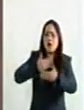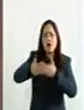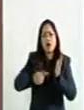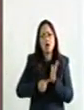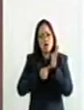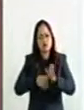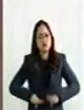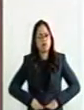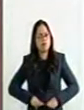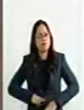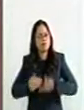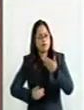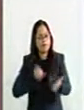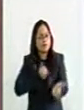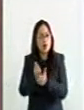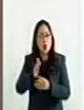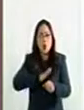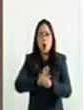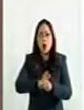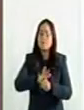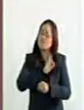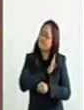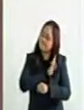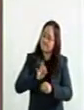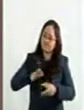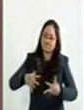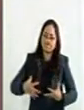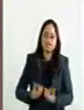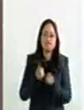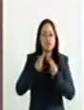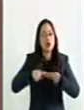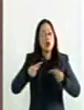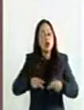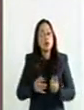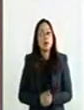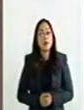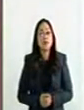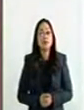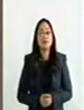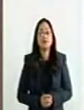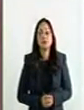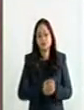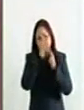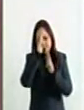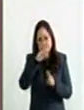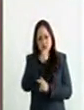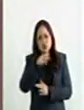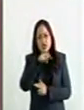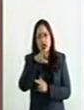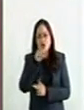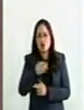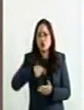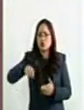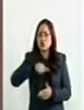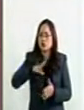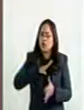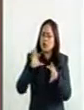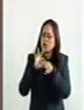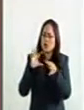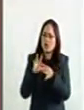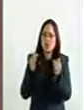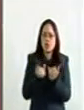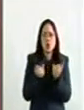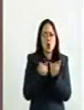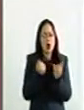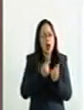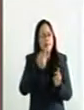comportamiento los llevó a dar lo mejor de sí. Al laurear a Gonzalo Rivas, también rendimos homenaje a la Marina